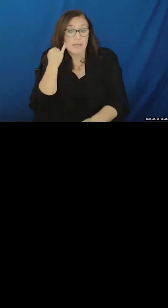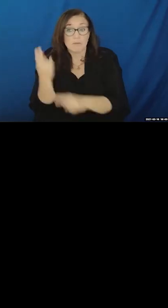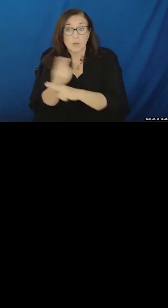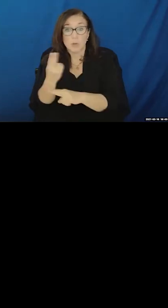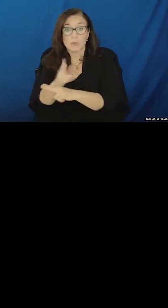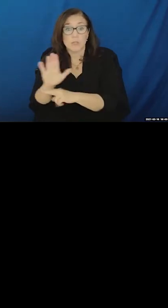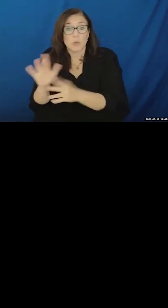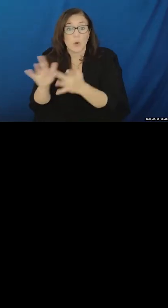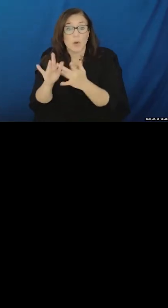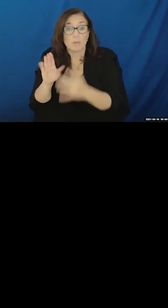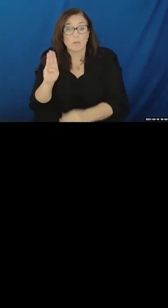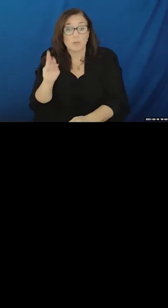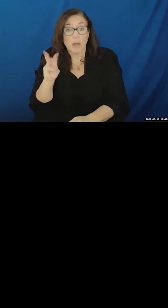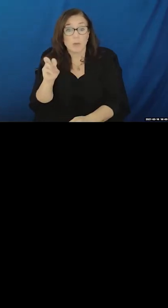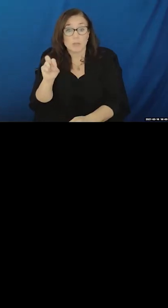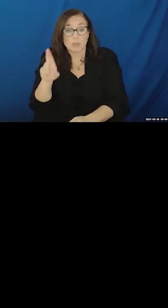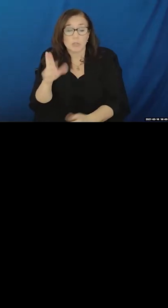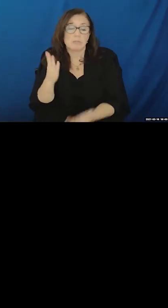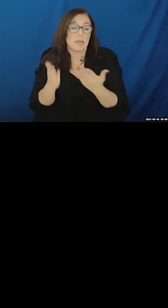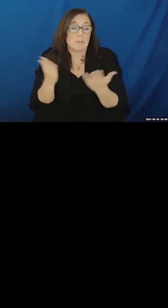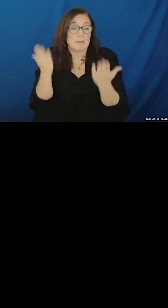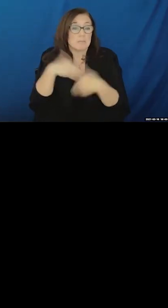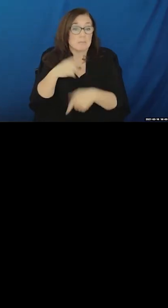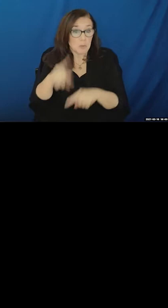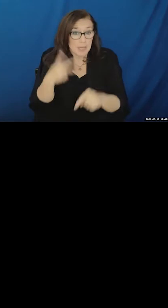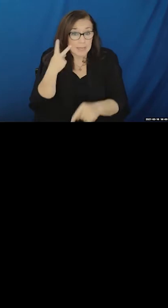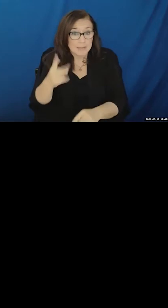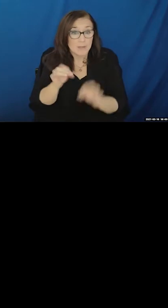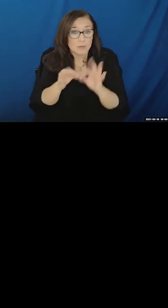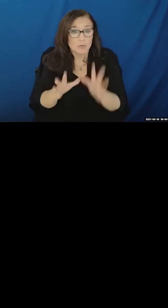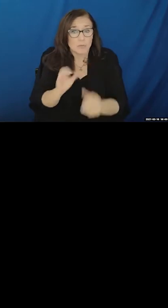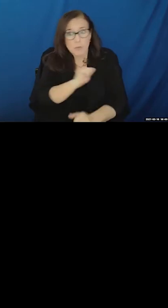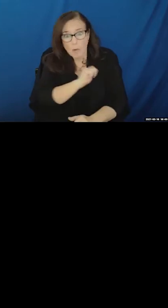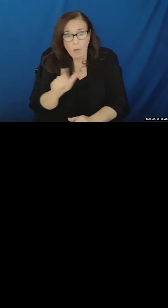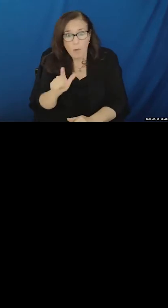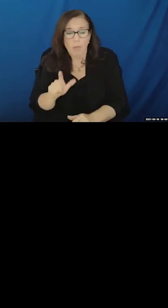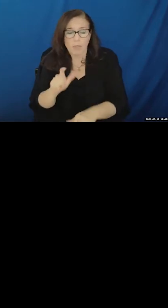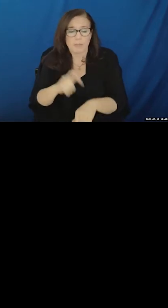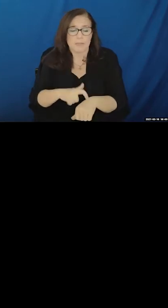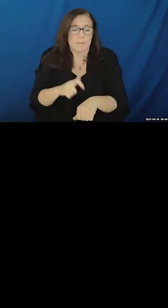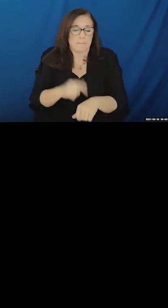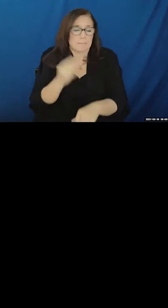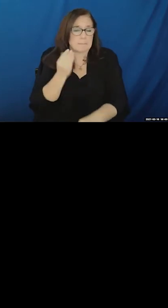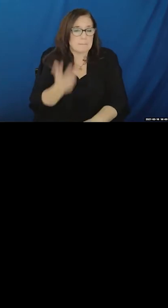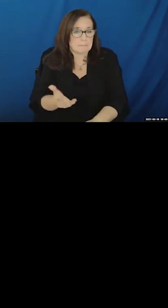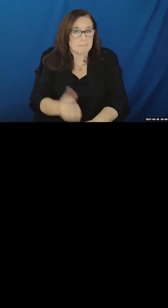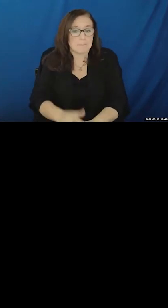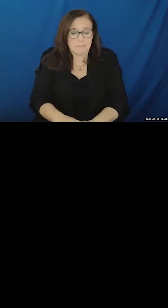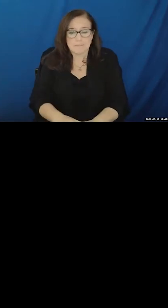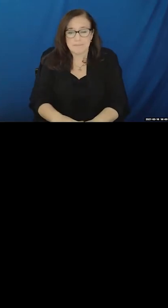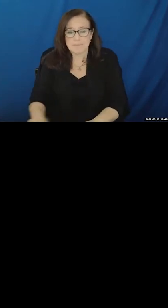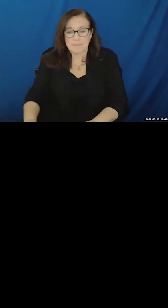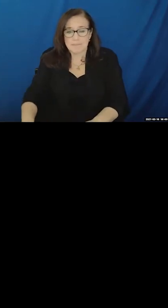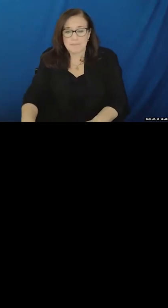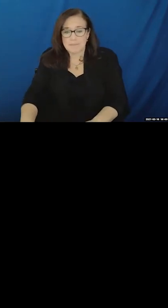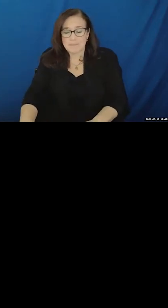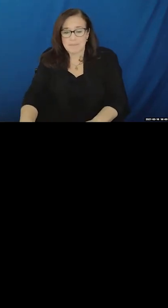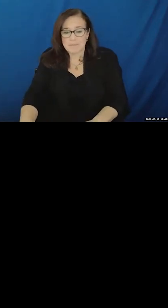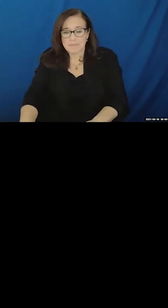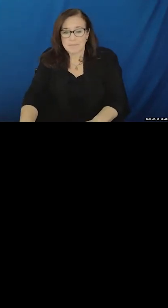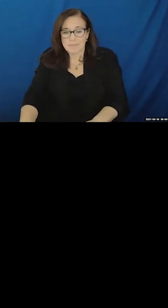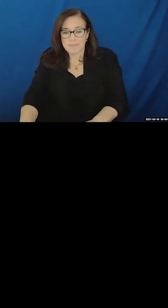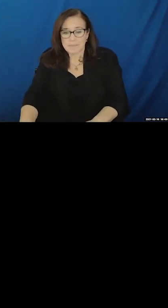may not be able to see the ASL interpreter at all times. Buenas tardes, esta reunión contará con